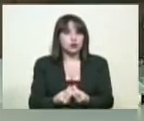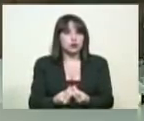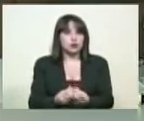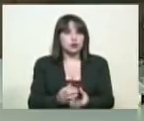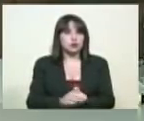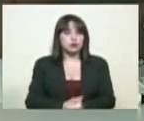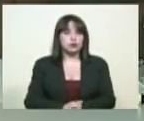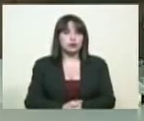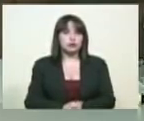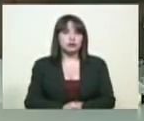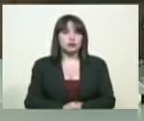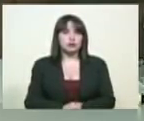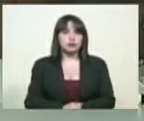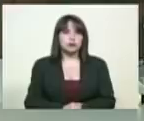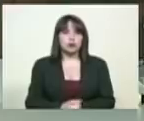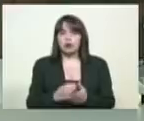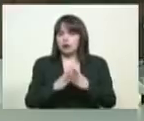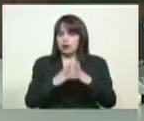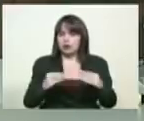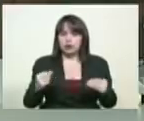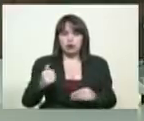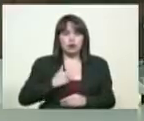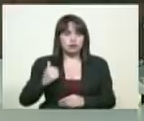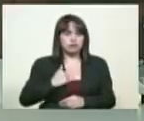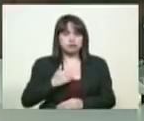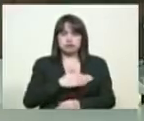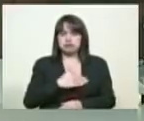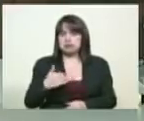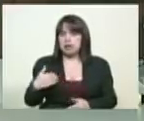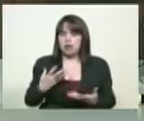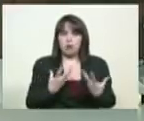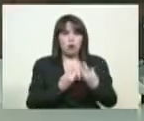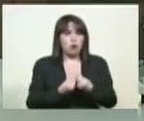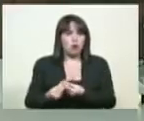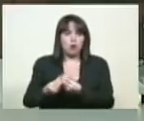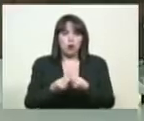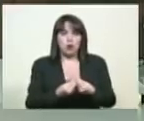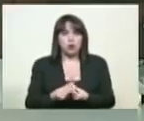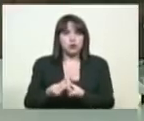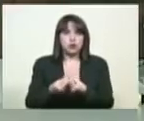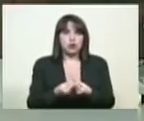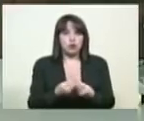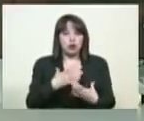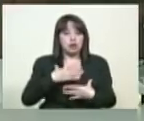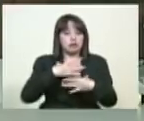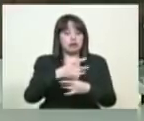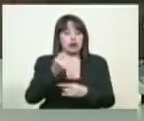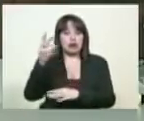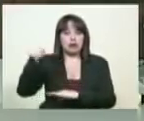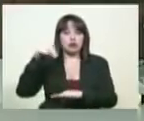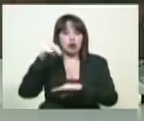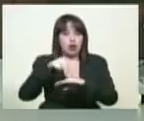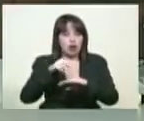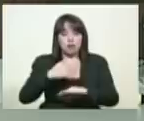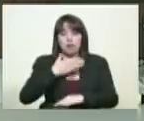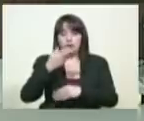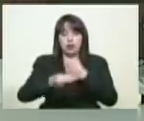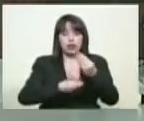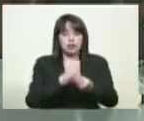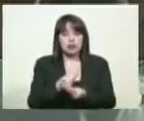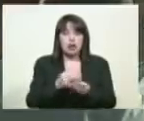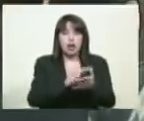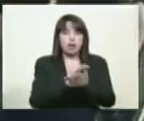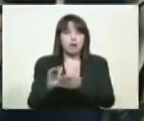posible todo lo que queramos si lo hacemos unido juntos por el gran interés nacional es posible compañero gobernador